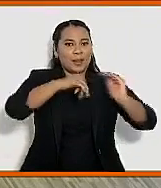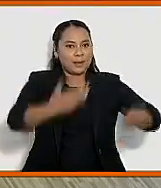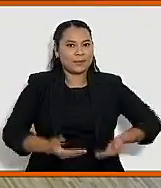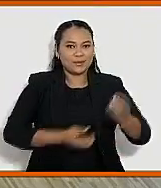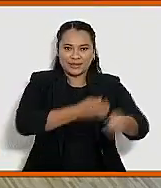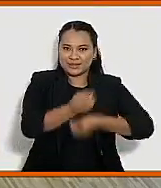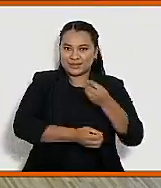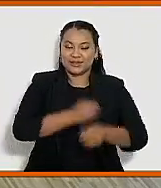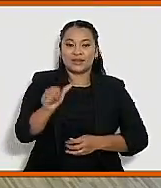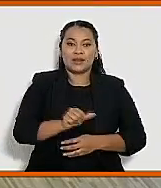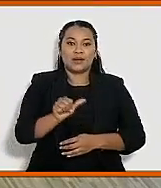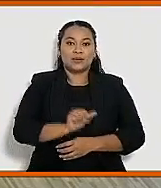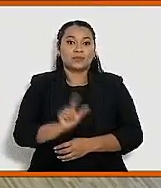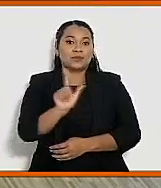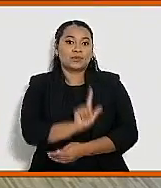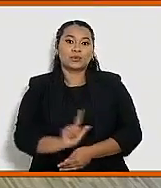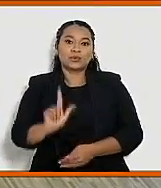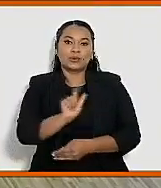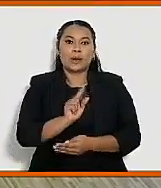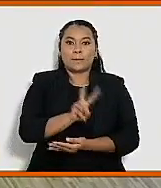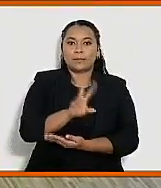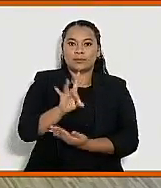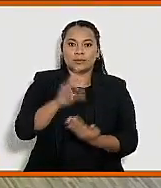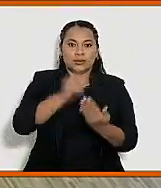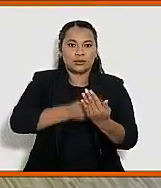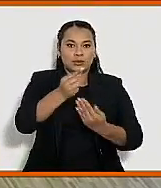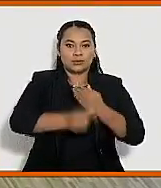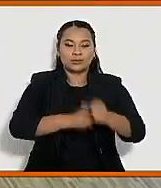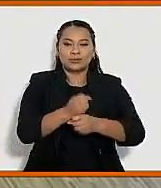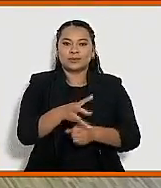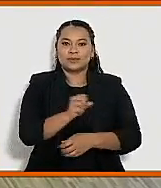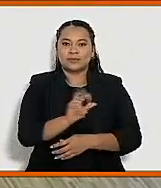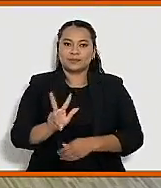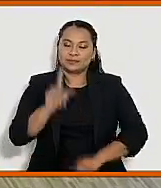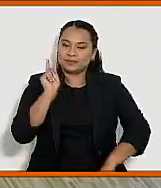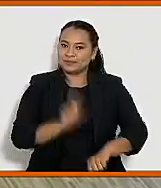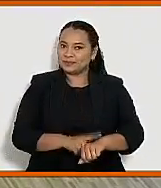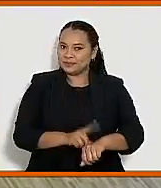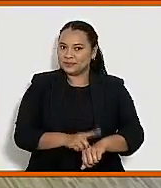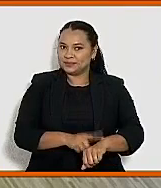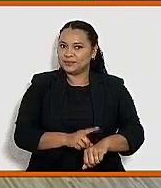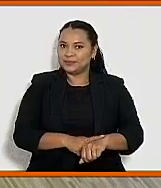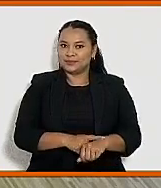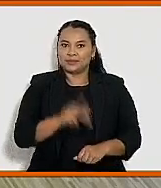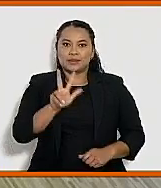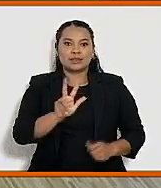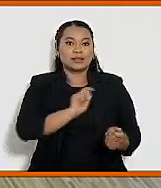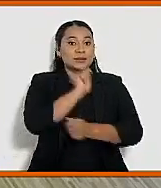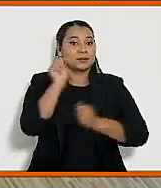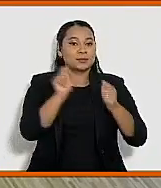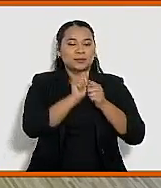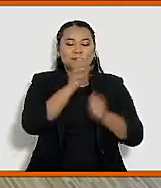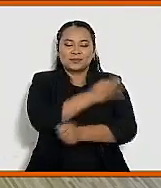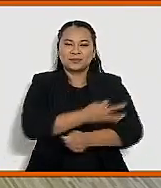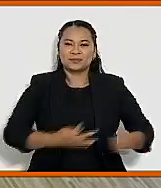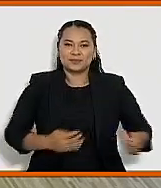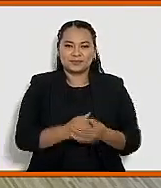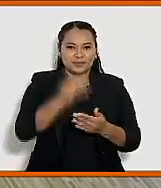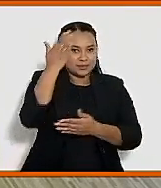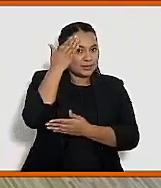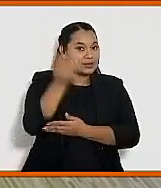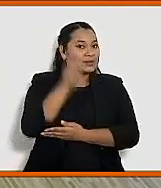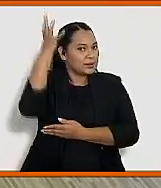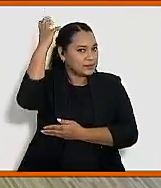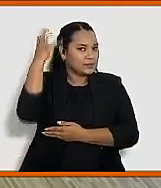a un sorteo más el día de hoy, lunes 28 de agosto del año 2023. El reloj está marcando las 3 en punto de la tarde y te saluda